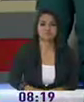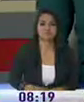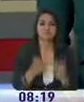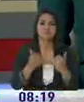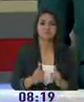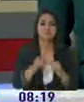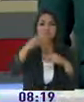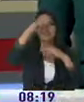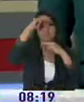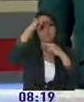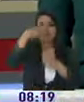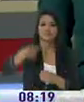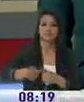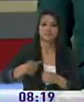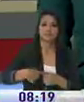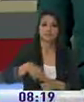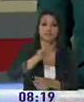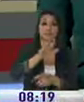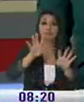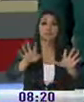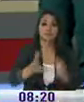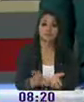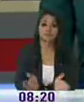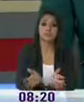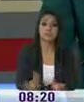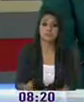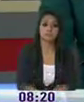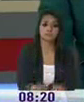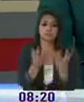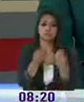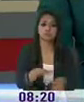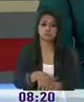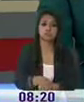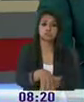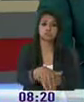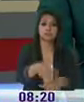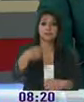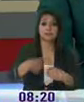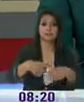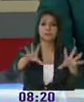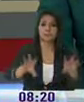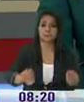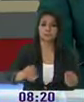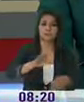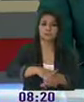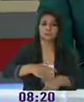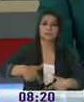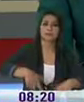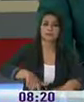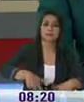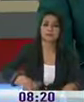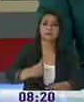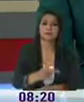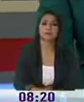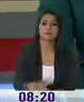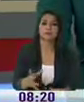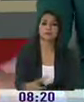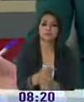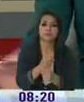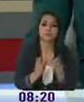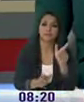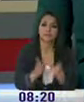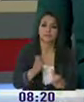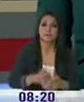Seguimos con noticias de la capital. 39 piletas de Quito permanecerán apagadas durante el feriado de carnaval para resguardar la seguridad de los ciudadanos,